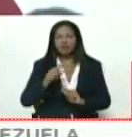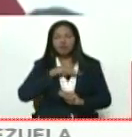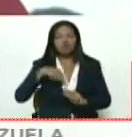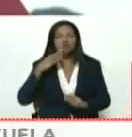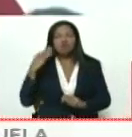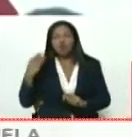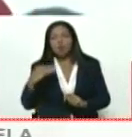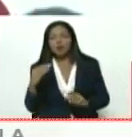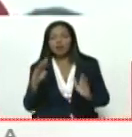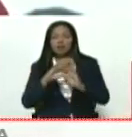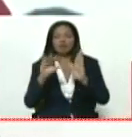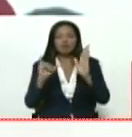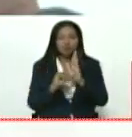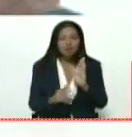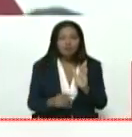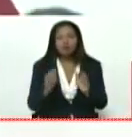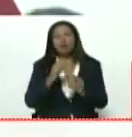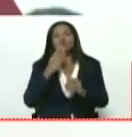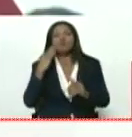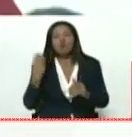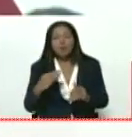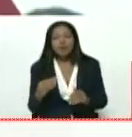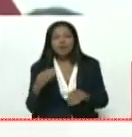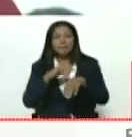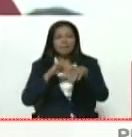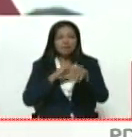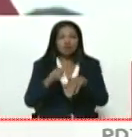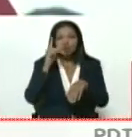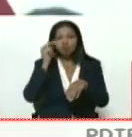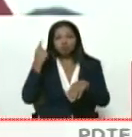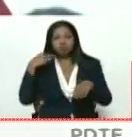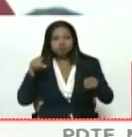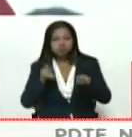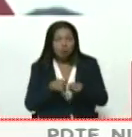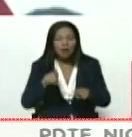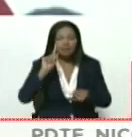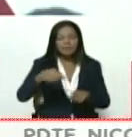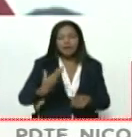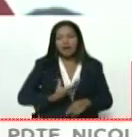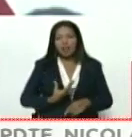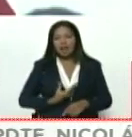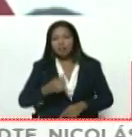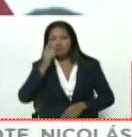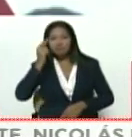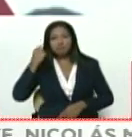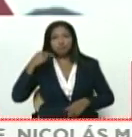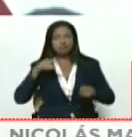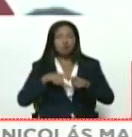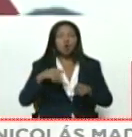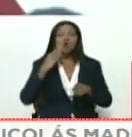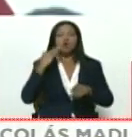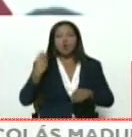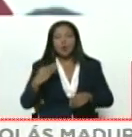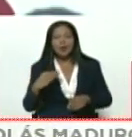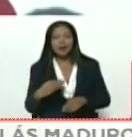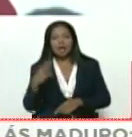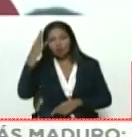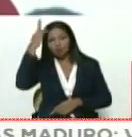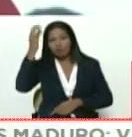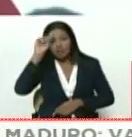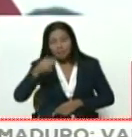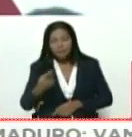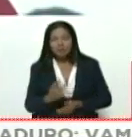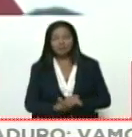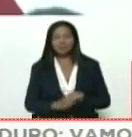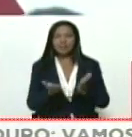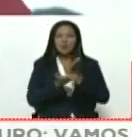los jóvenes alcaldes, los jóvenes viceministros, ministros, los jóvenes concejales. La escuela viene siendo,